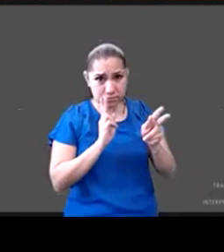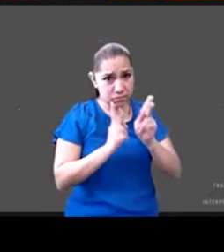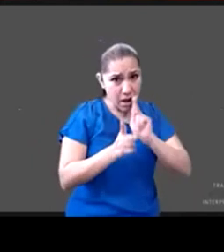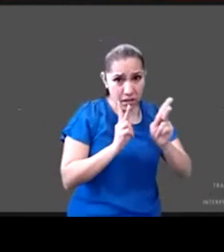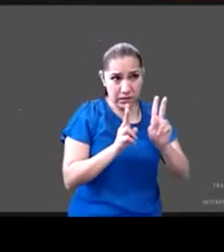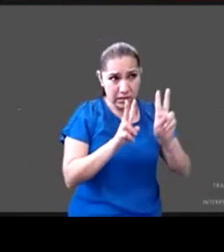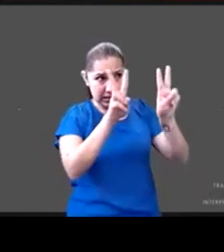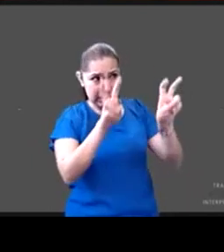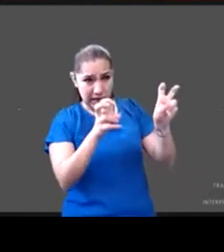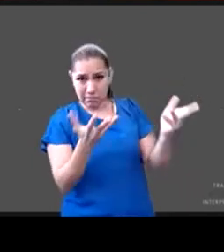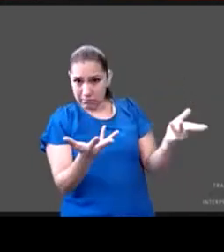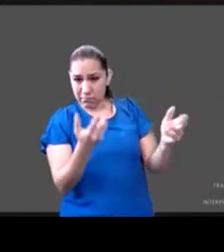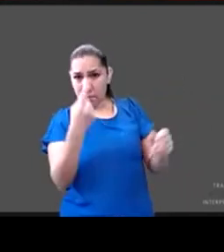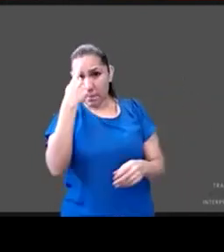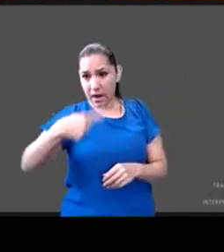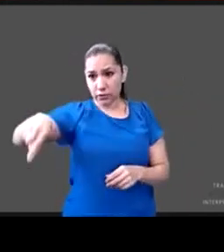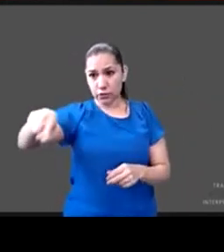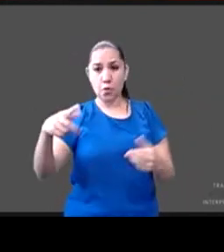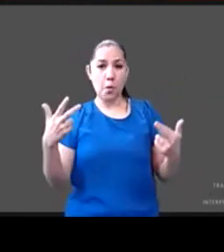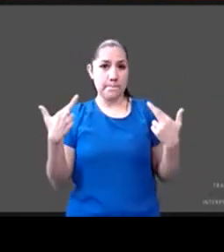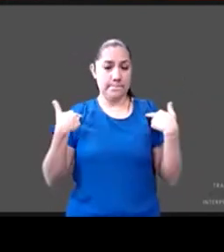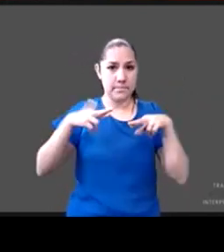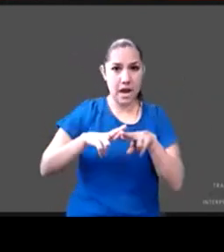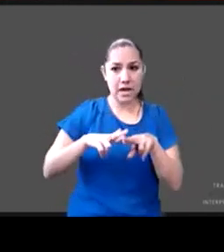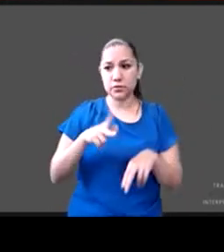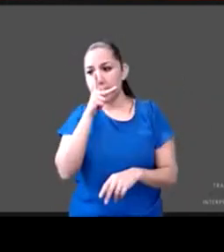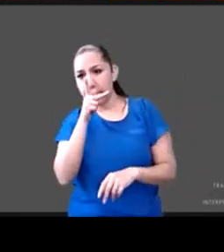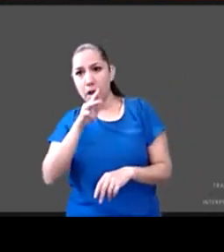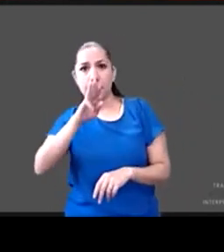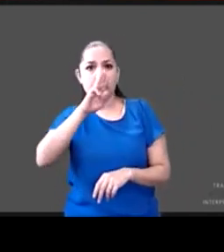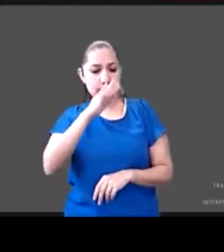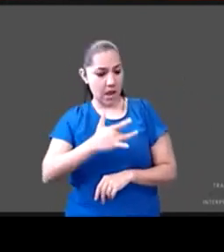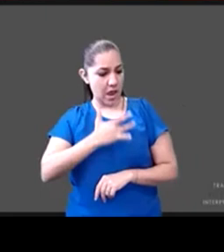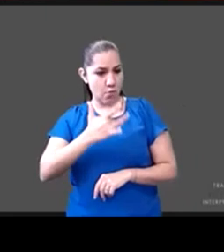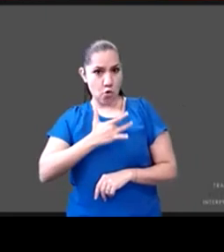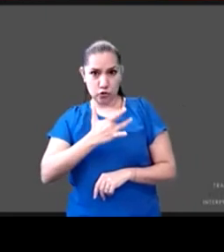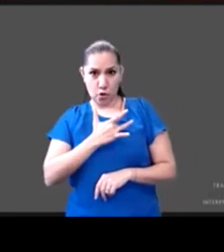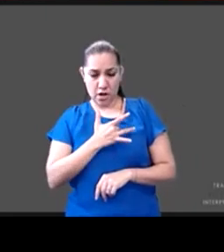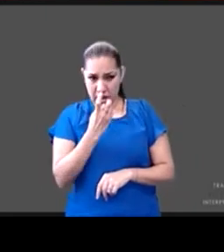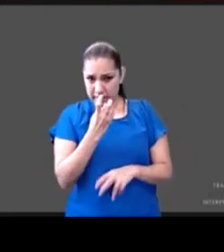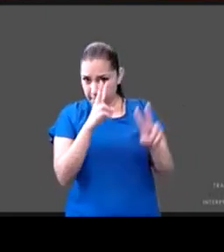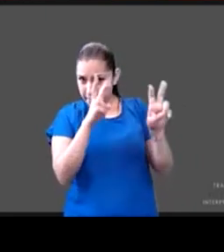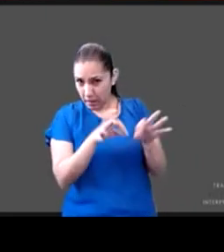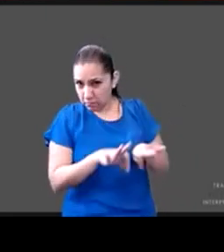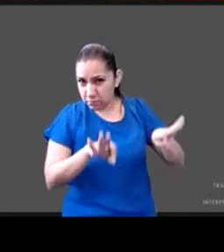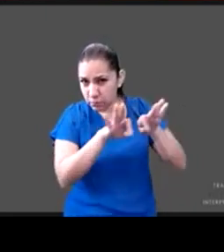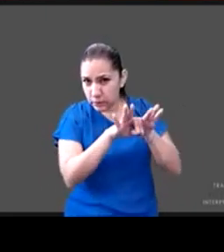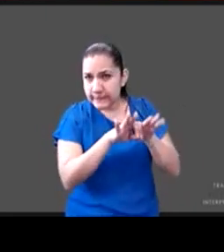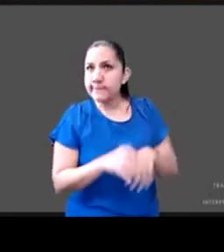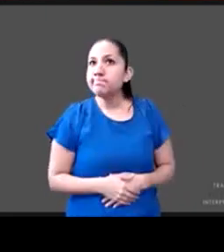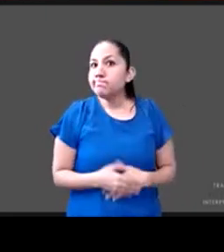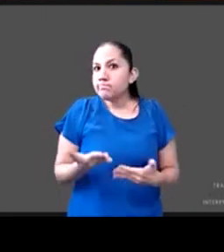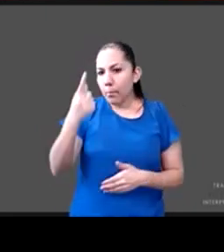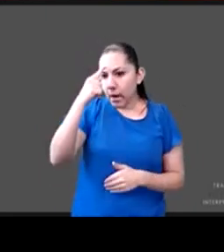capacidades socioemocionales para docentes, para madres, para padres, hay que intervenir más sobre la protección especial, no